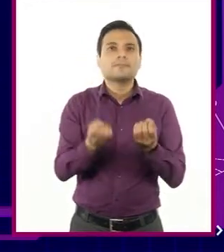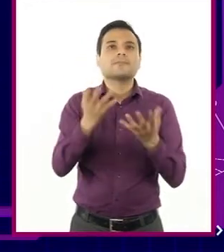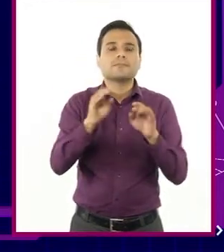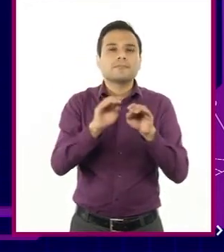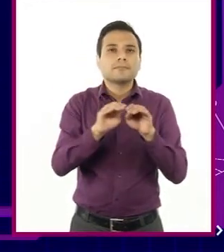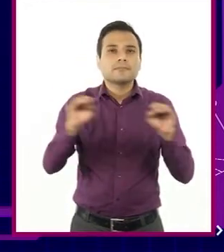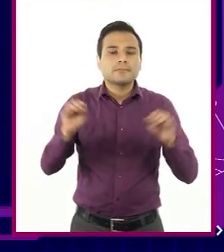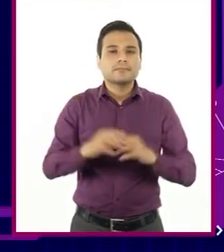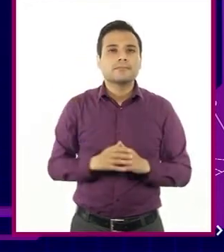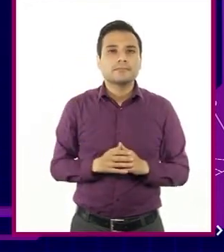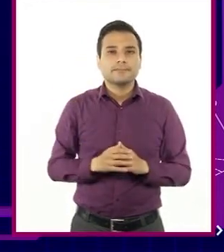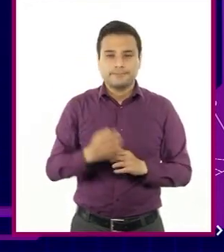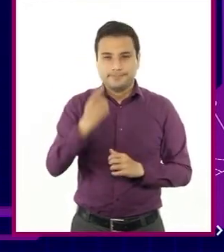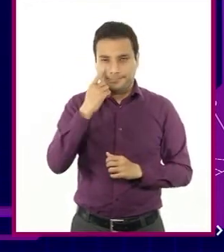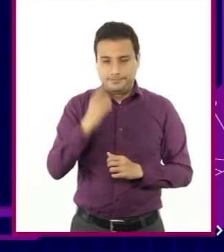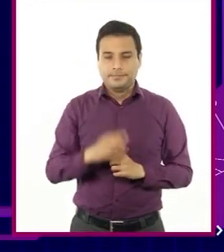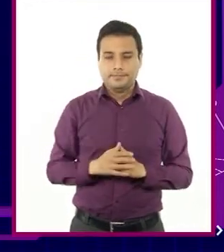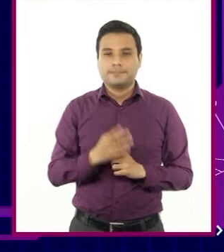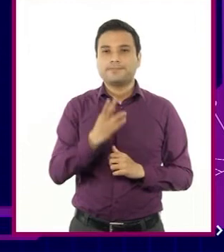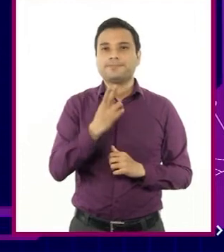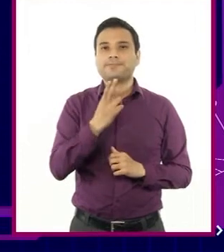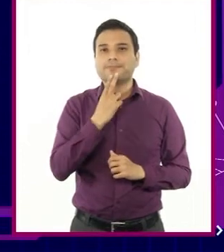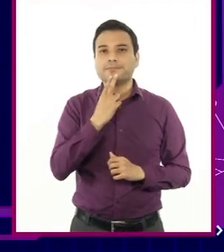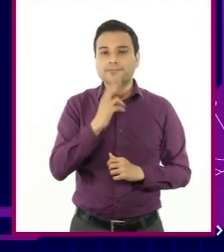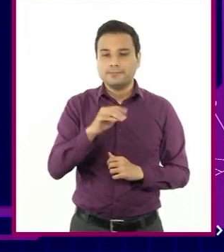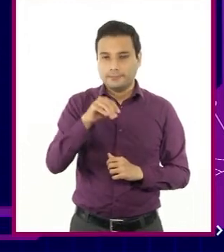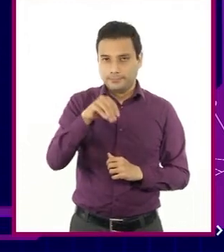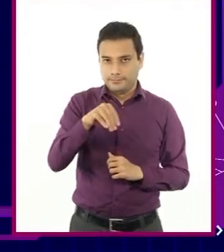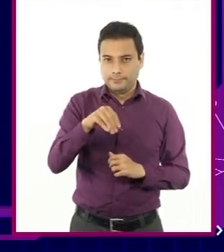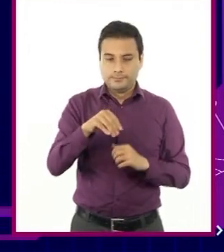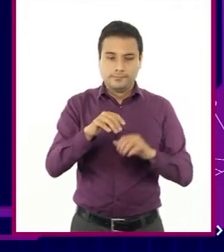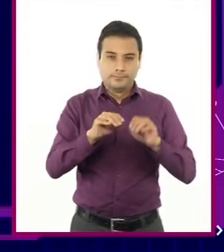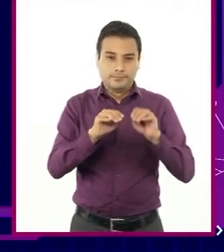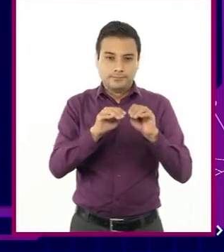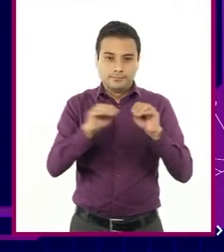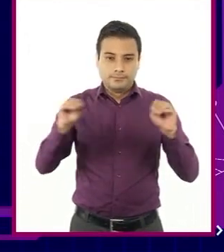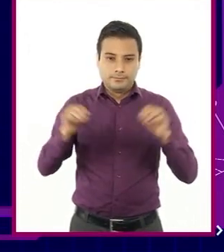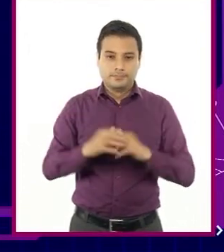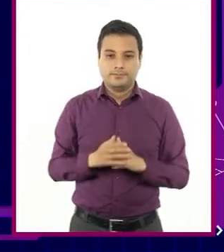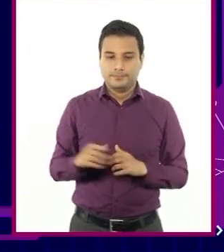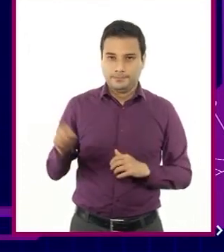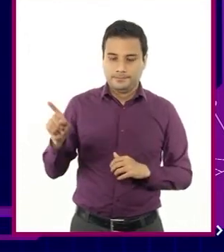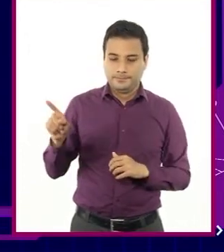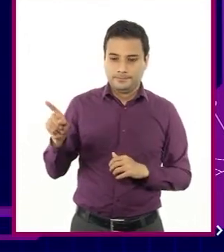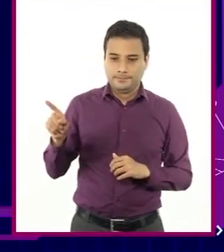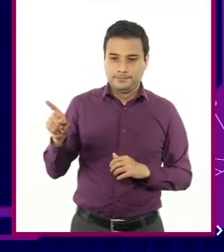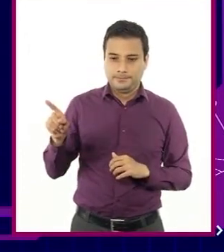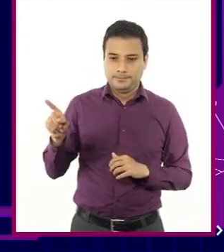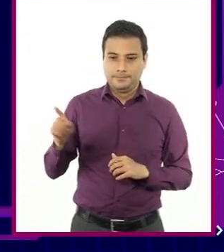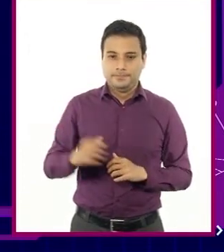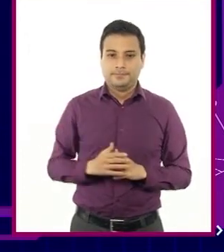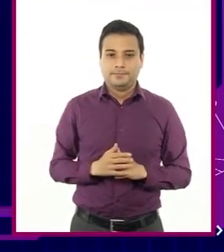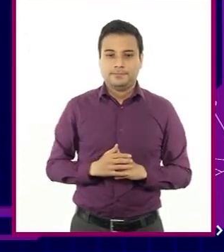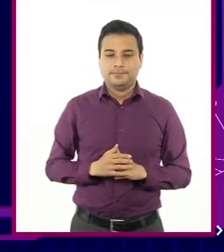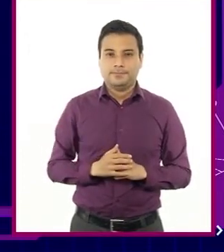metros, debemos conservar la unidad metros. Así que expresamos el factor de conversión como